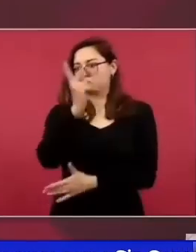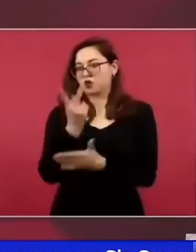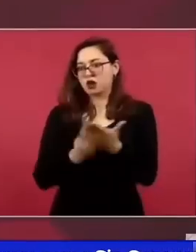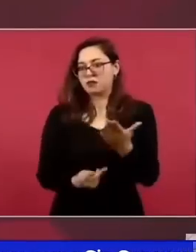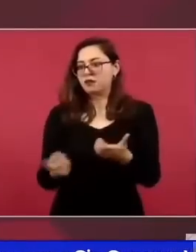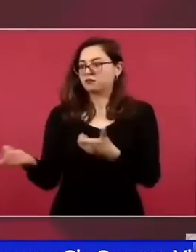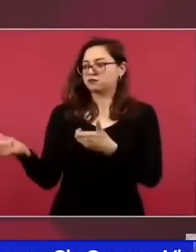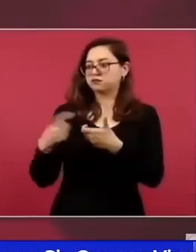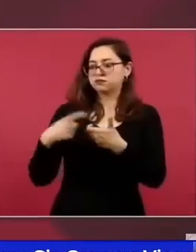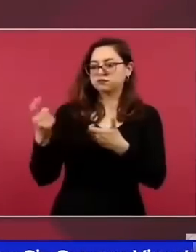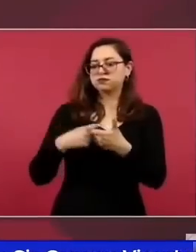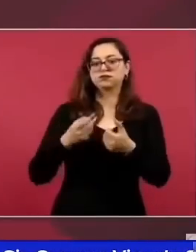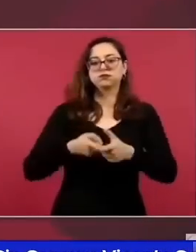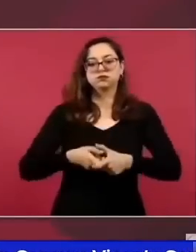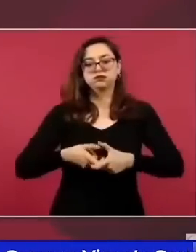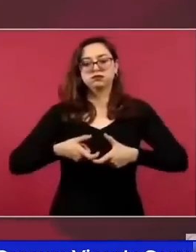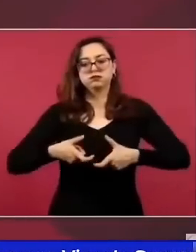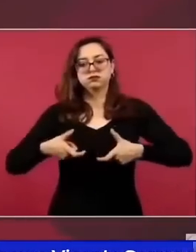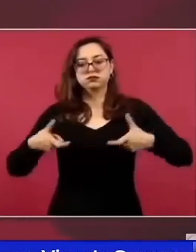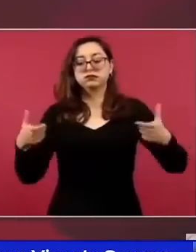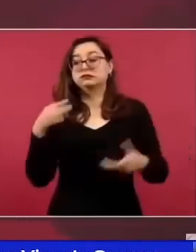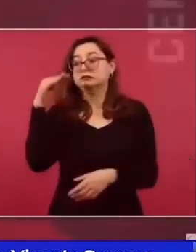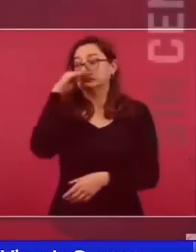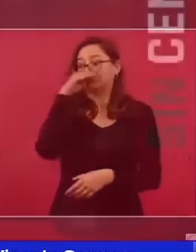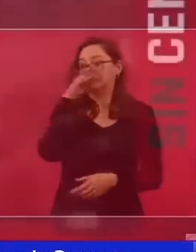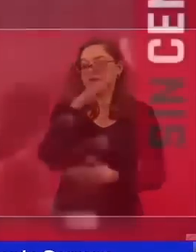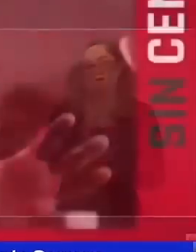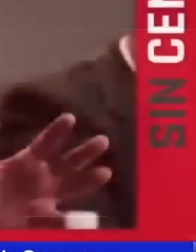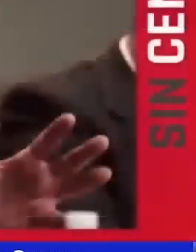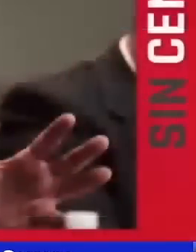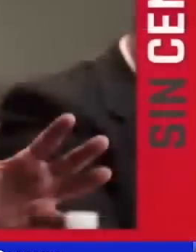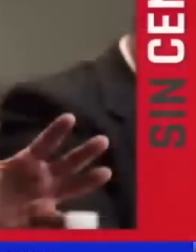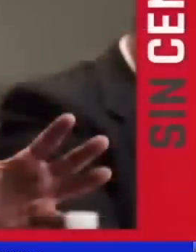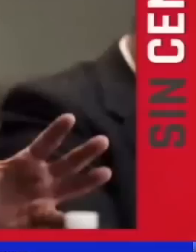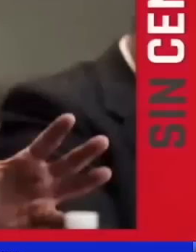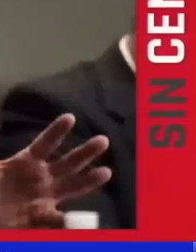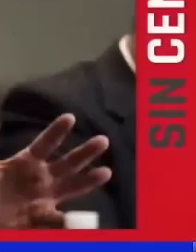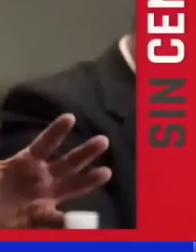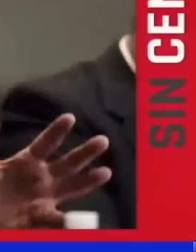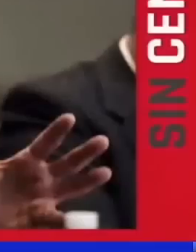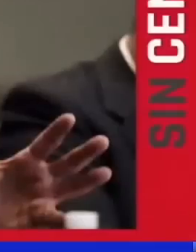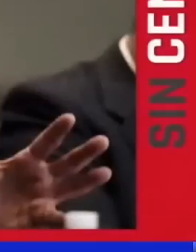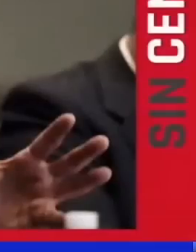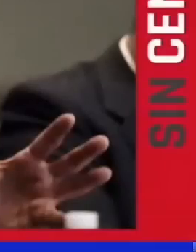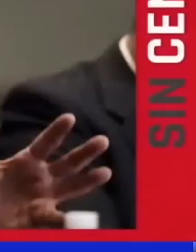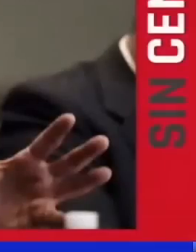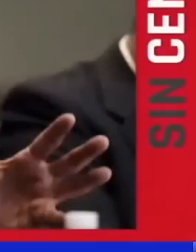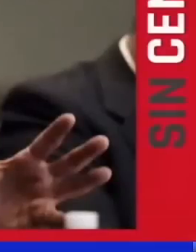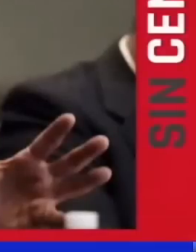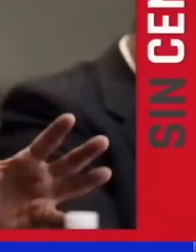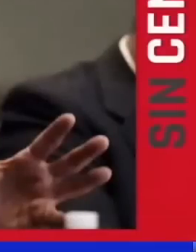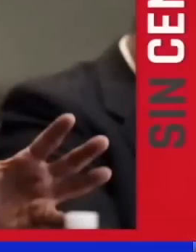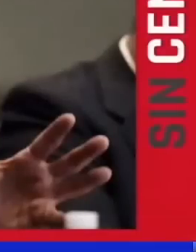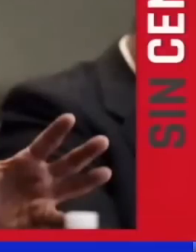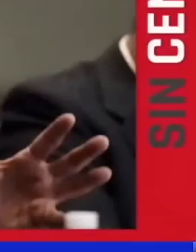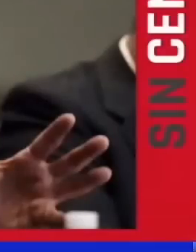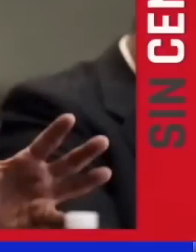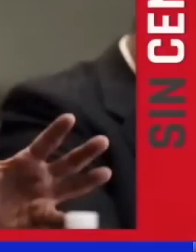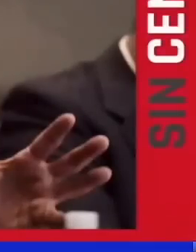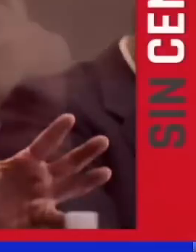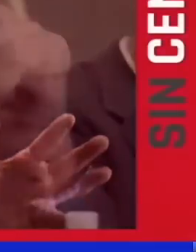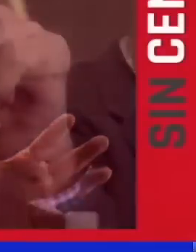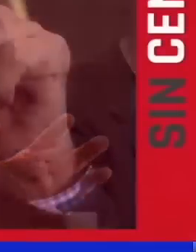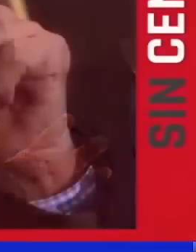Fox, cuando se habían ocultado las condonaciones de impuestos, y luego había sido director de grandes contribuyentes y luego director del SAT, pues